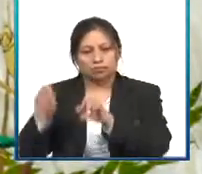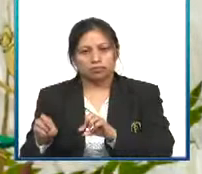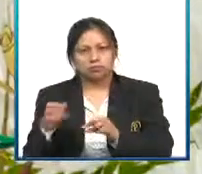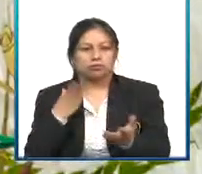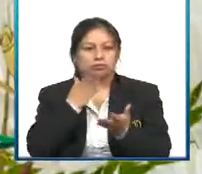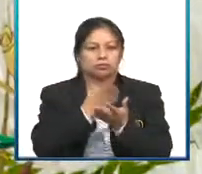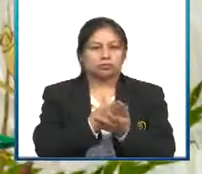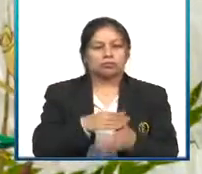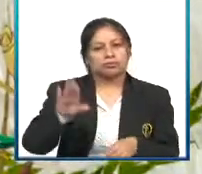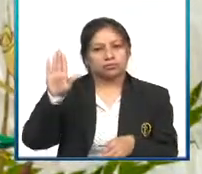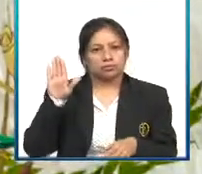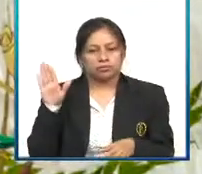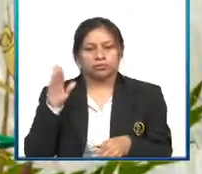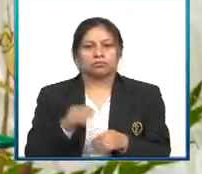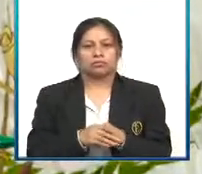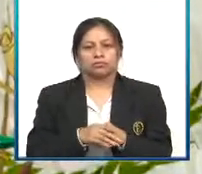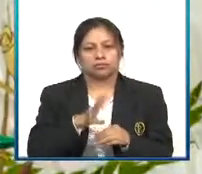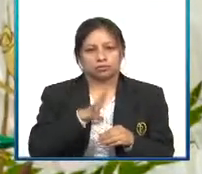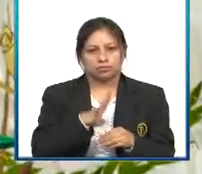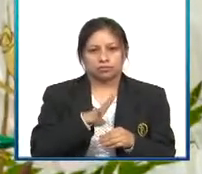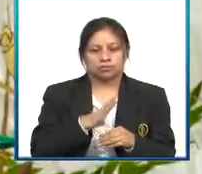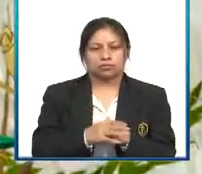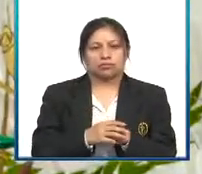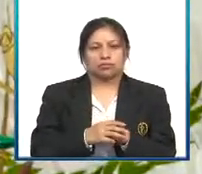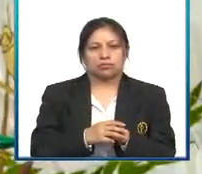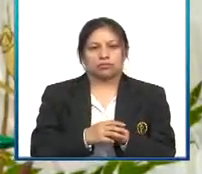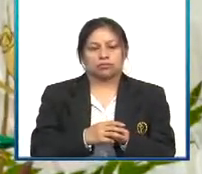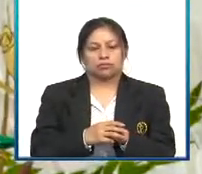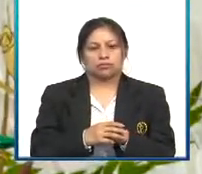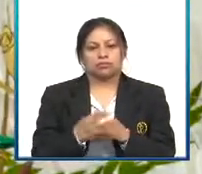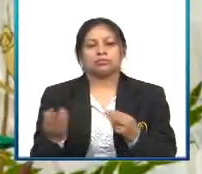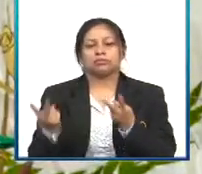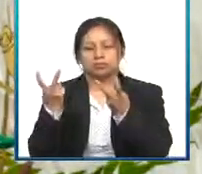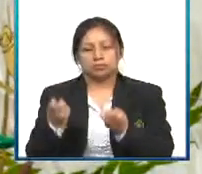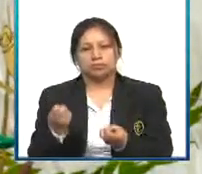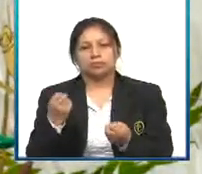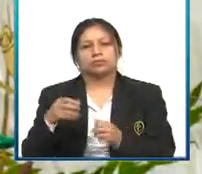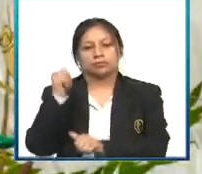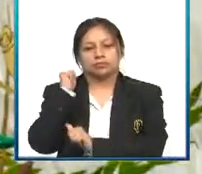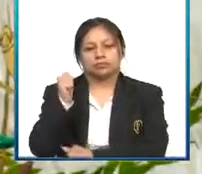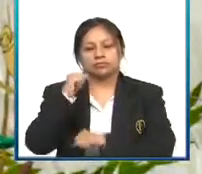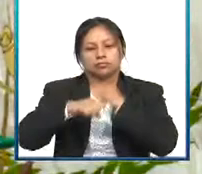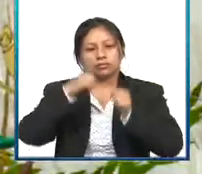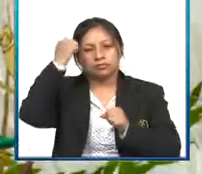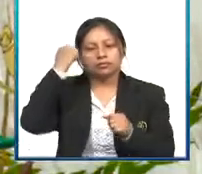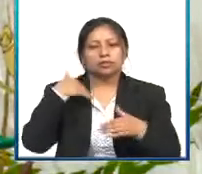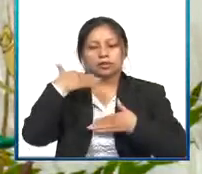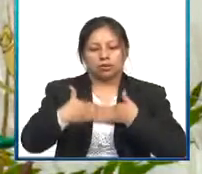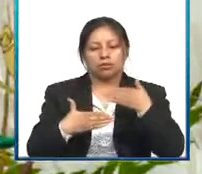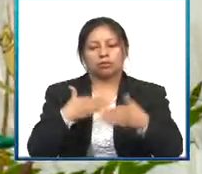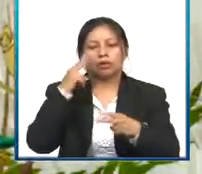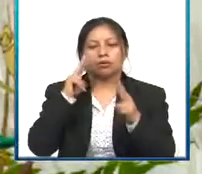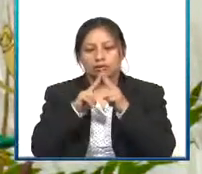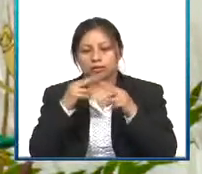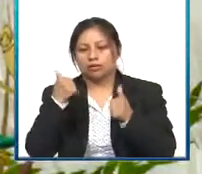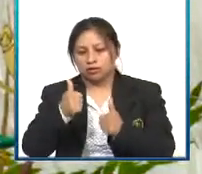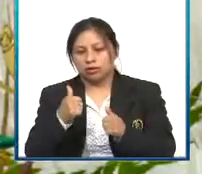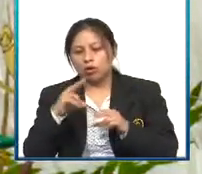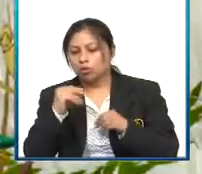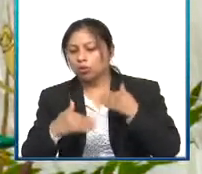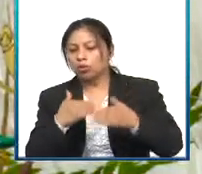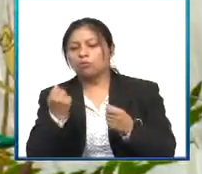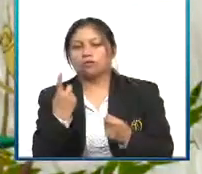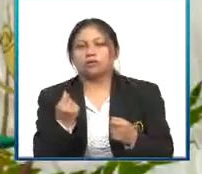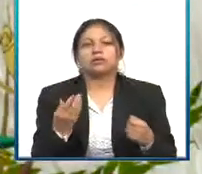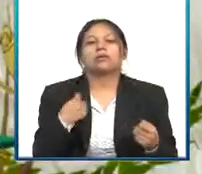llegamos a ciertos compromisos, tuvimos a bien volvernos a ver el 15 de febrero para ver los avances progresivos de esta